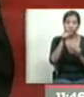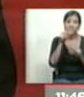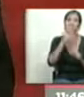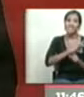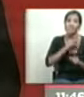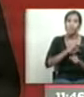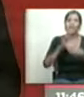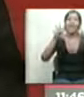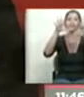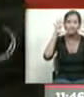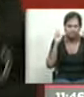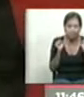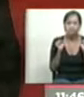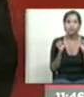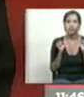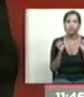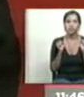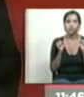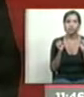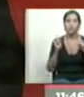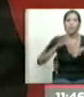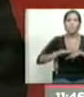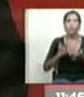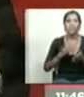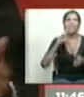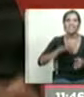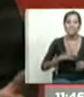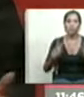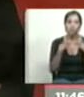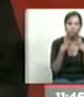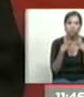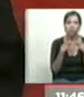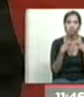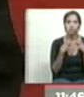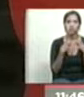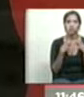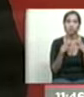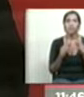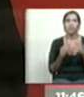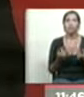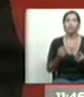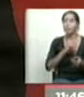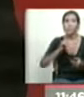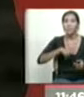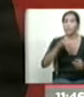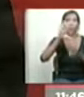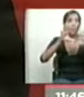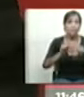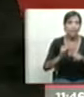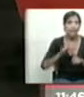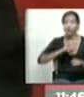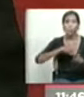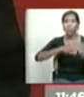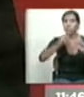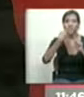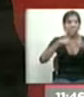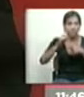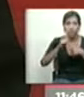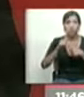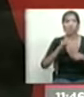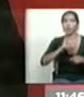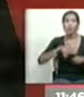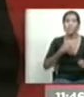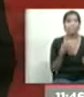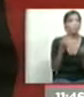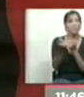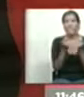señora, entienda por qué estamos atravesando estas condiciones. No podemos comprar, no podemos vender, no podemos